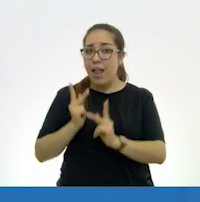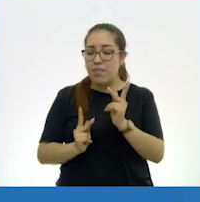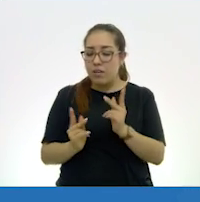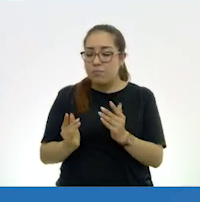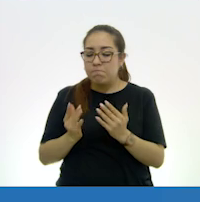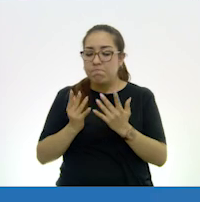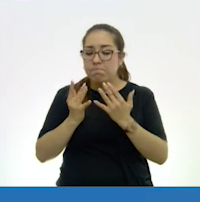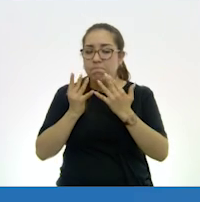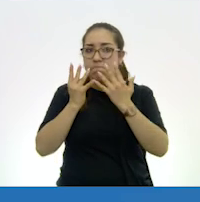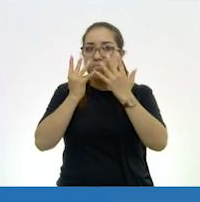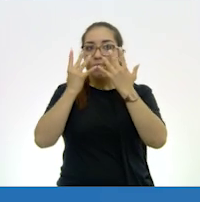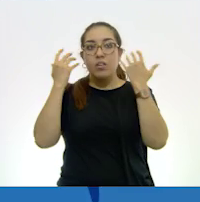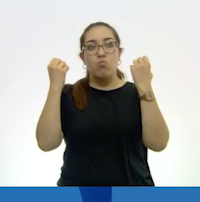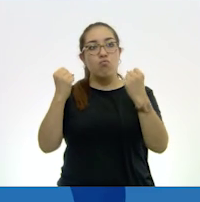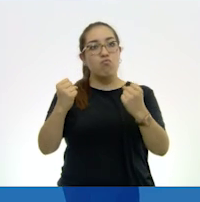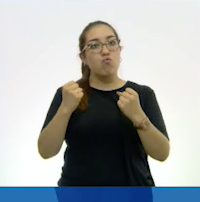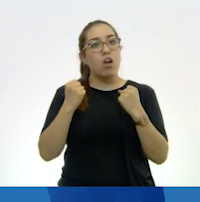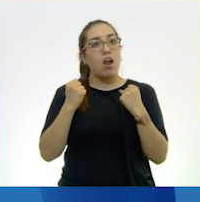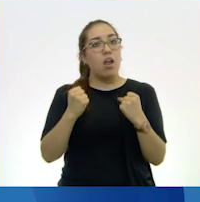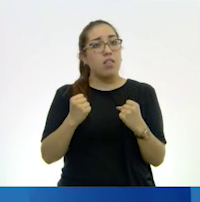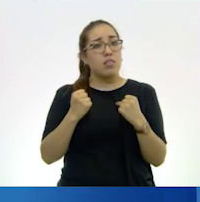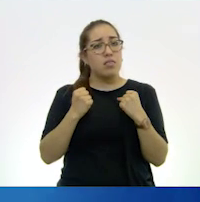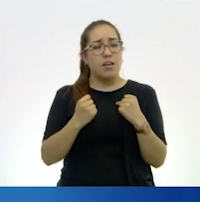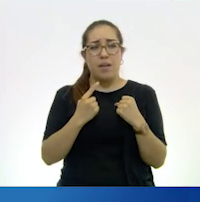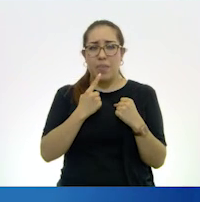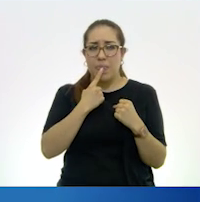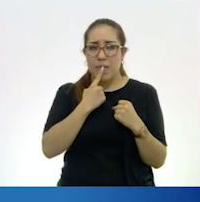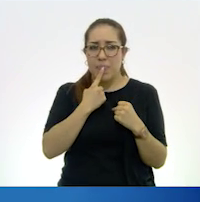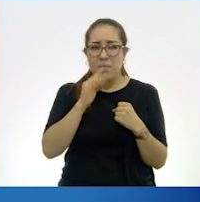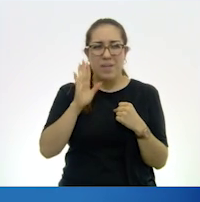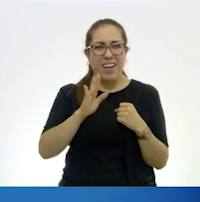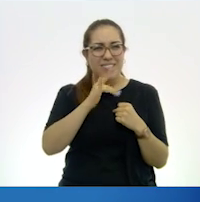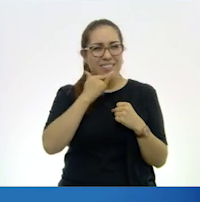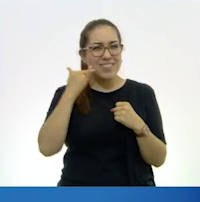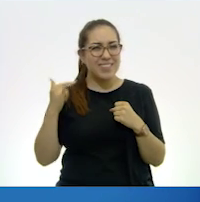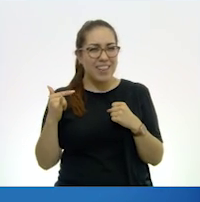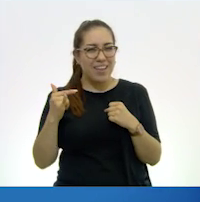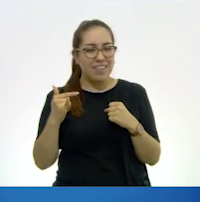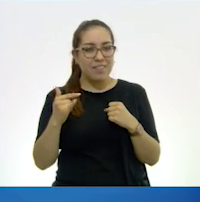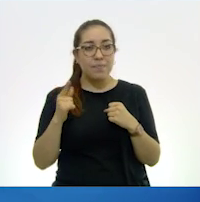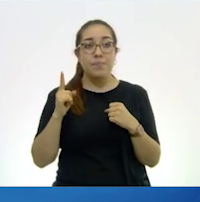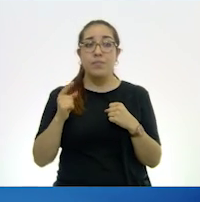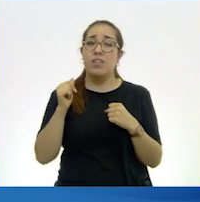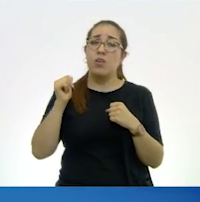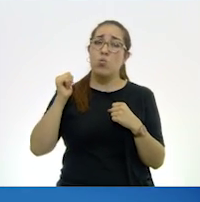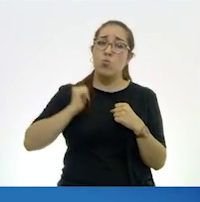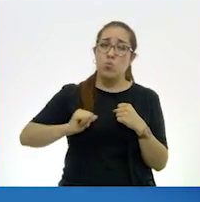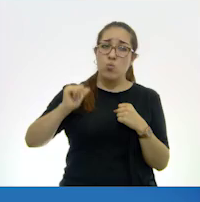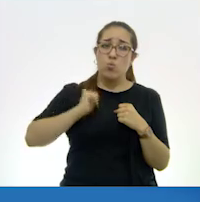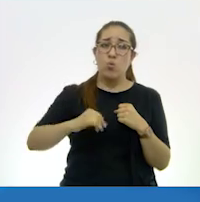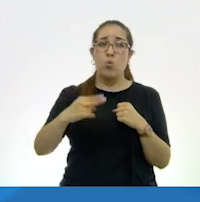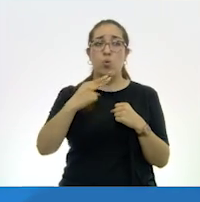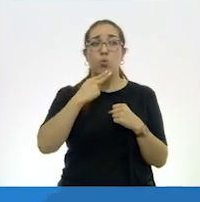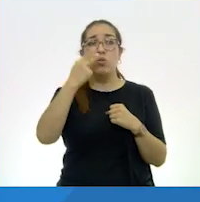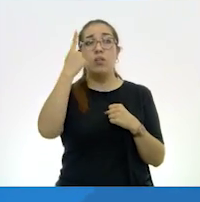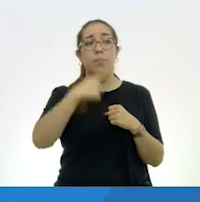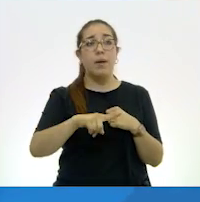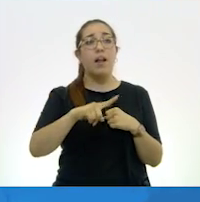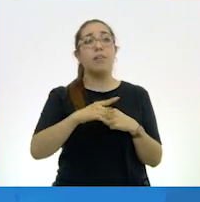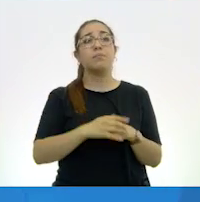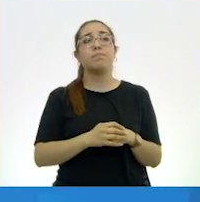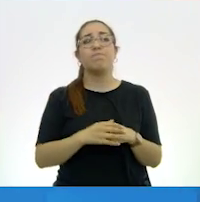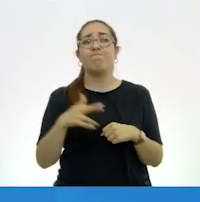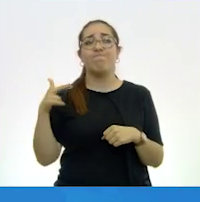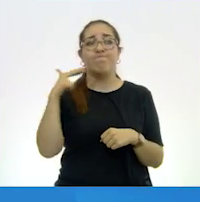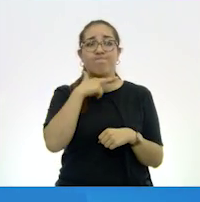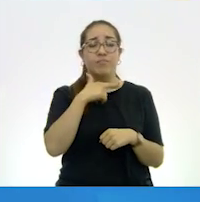aroma penetrante y un sabor un poco picante. Se emplea desde la antigüedad para tratar el pronto